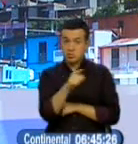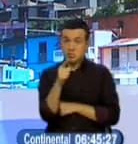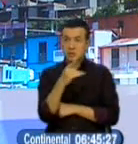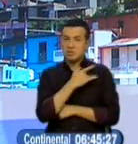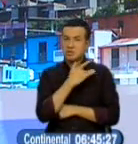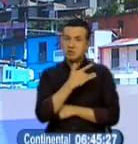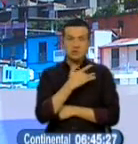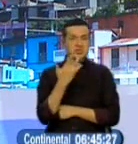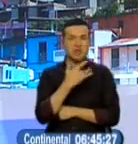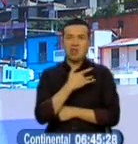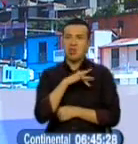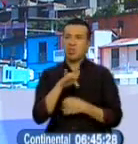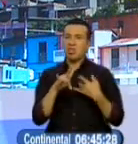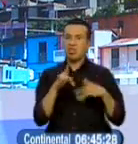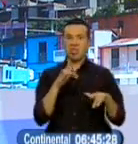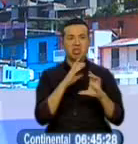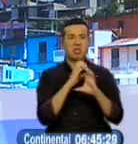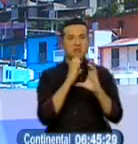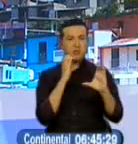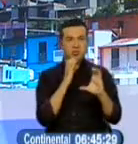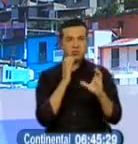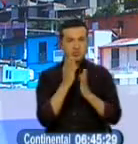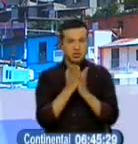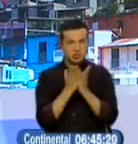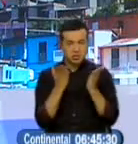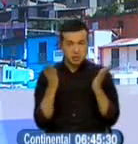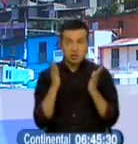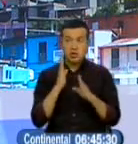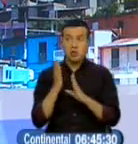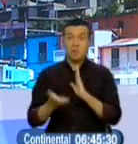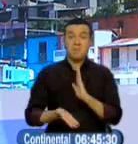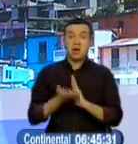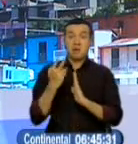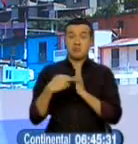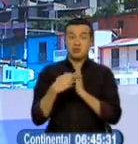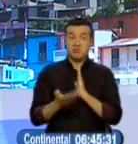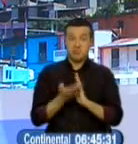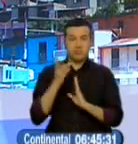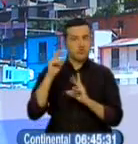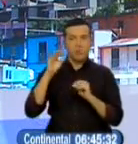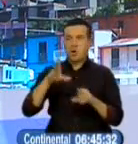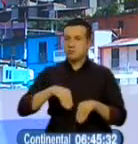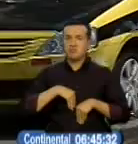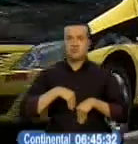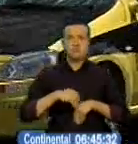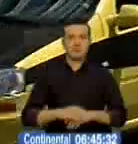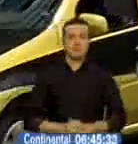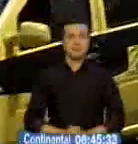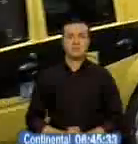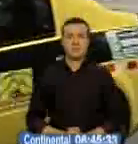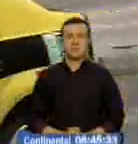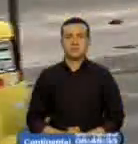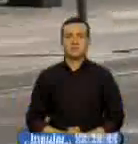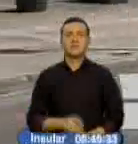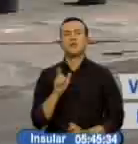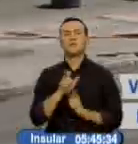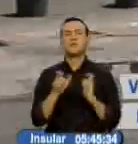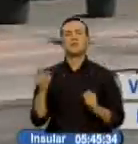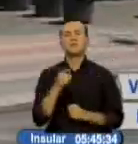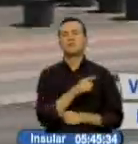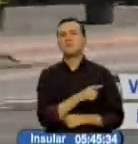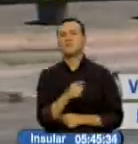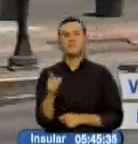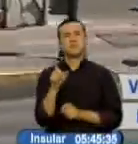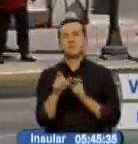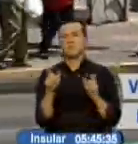muestran inconformes con la calidad de servicio y rechazan un posible incremento en el sistema tarifario. El sentir ciudadano es